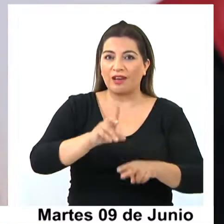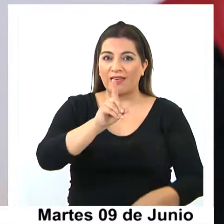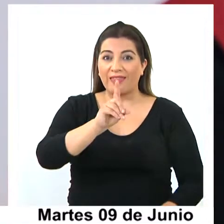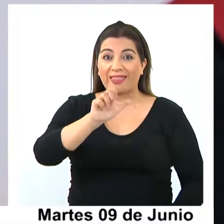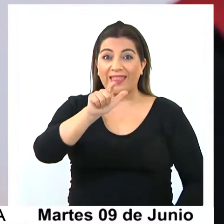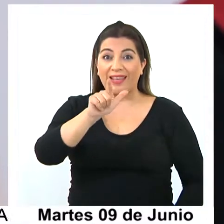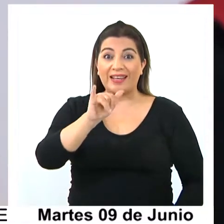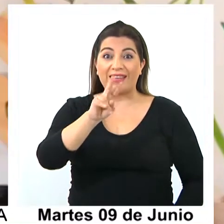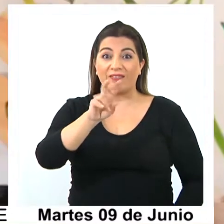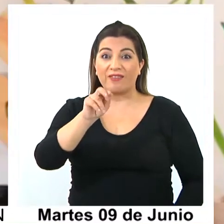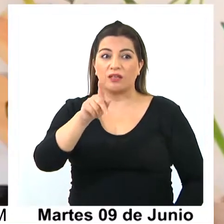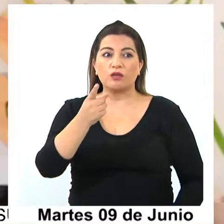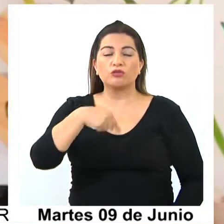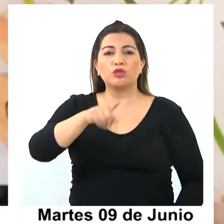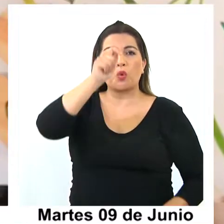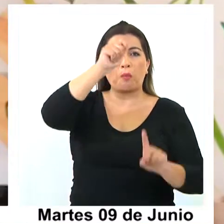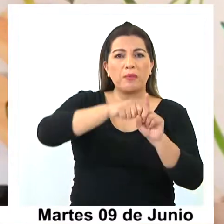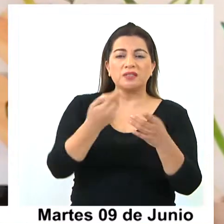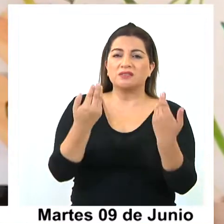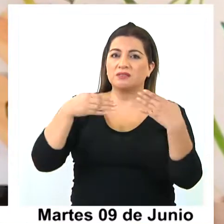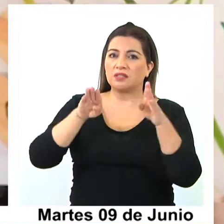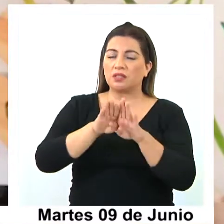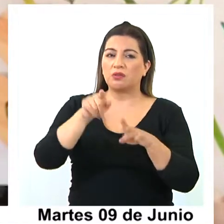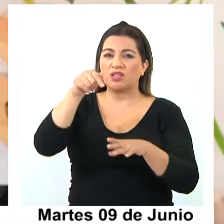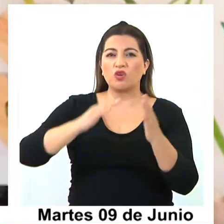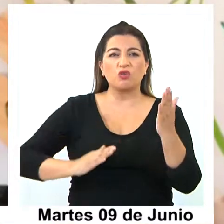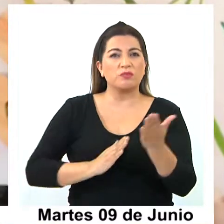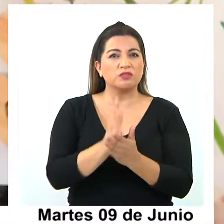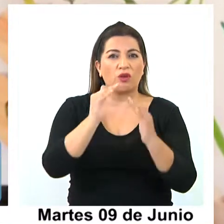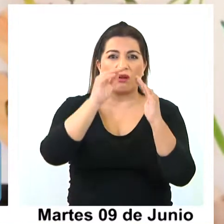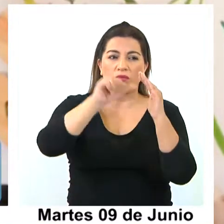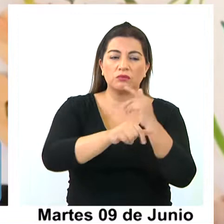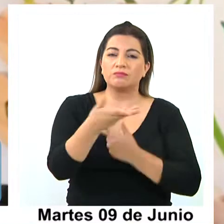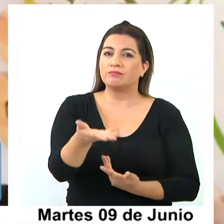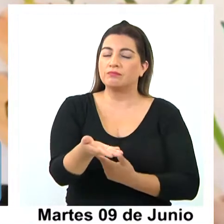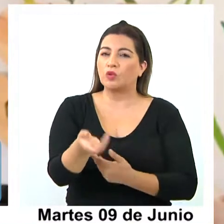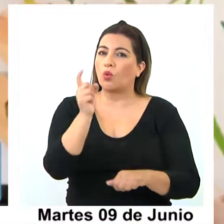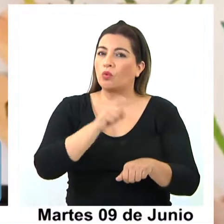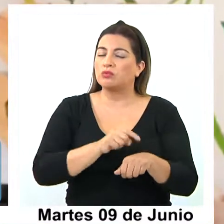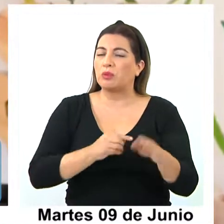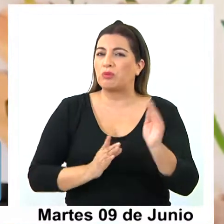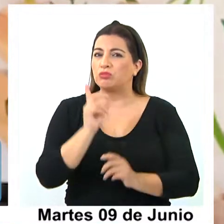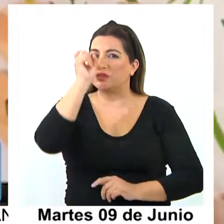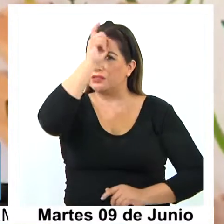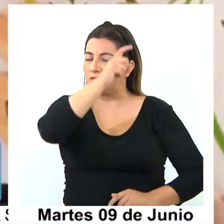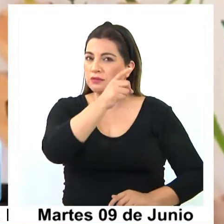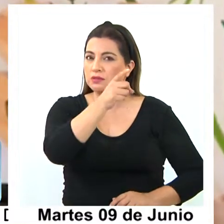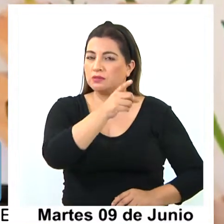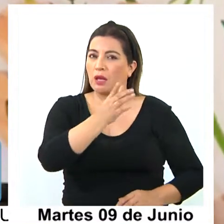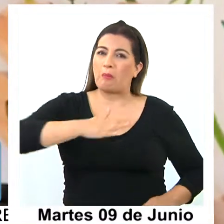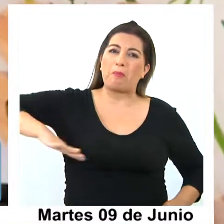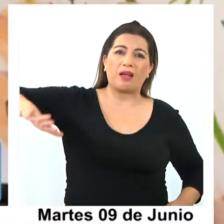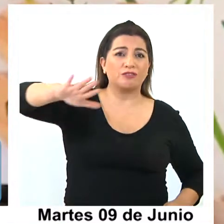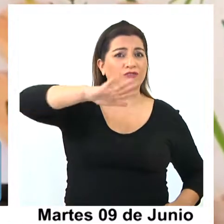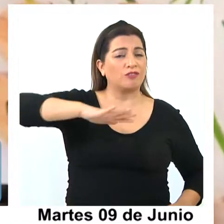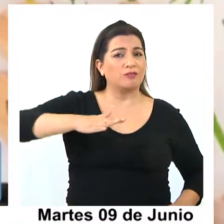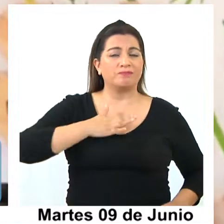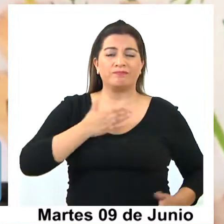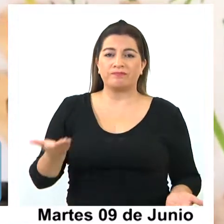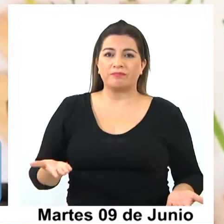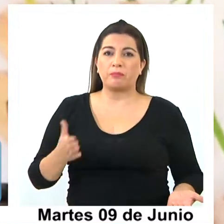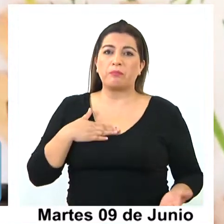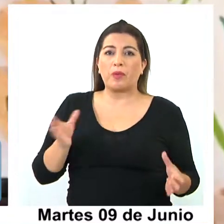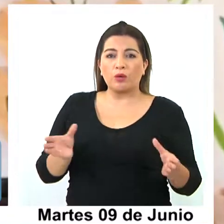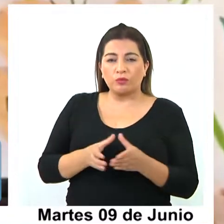delivery. Estuvimos un mes cerrado cuando comenzó esto y fue un tiempo bastante difícil para todos nosotros, para